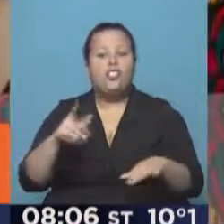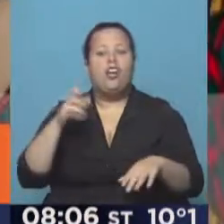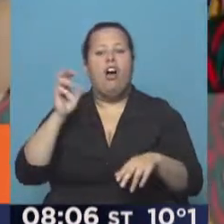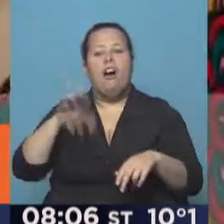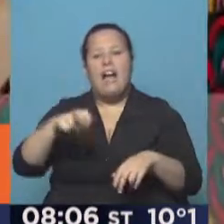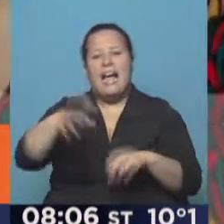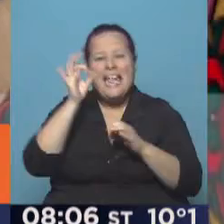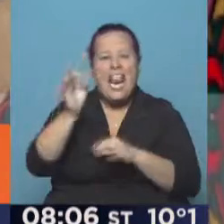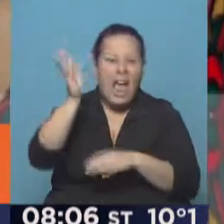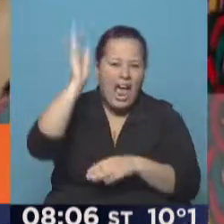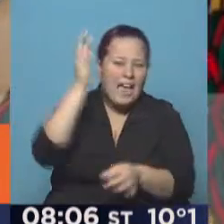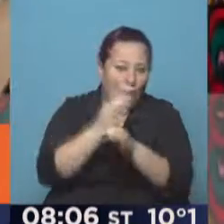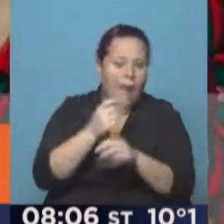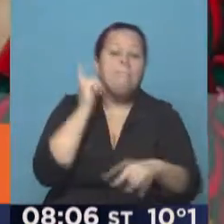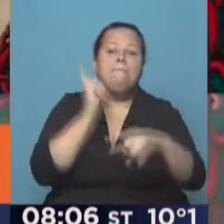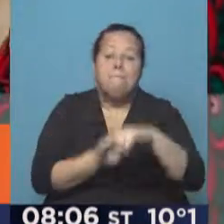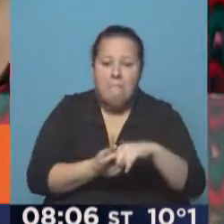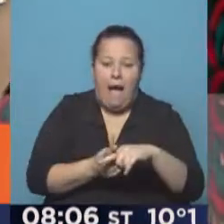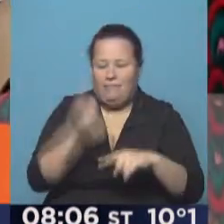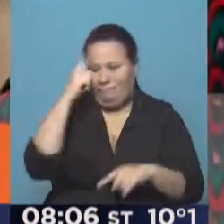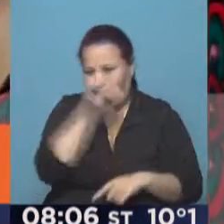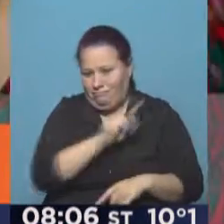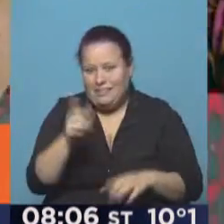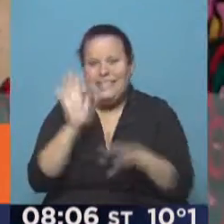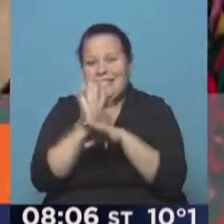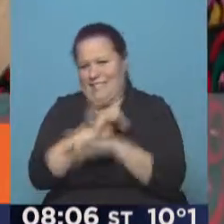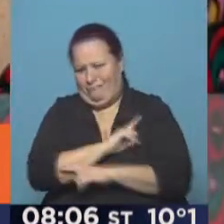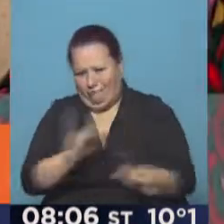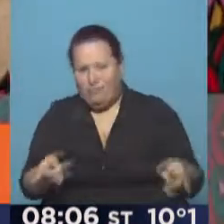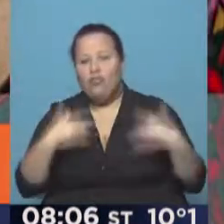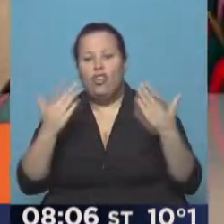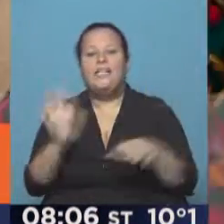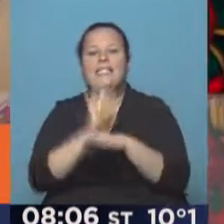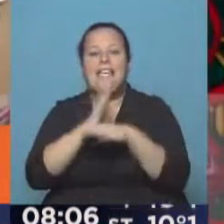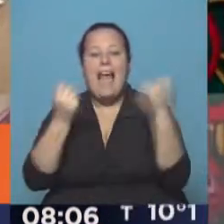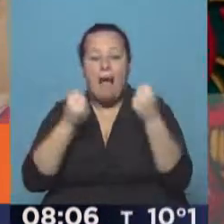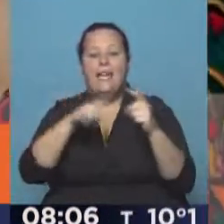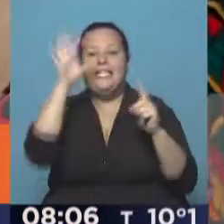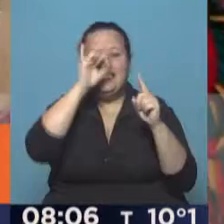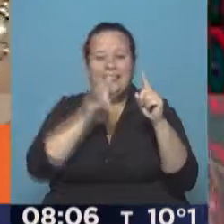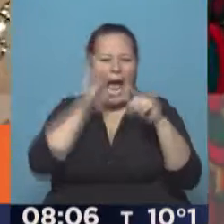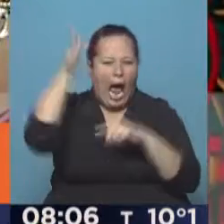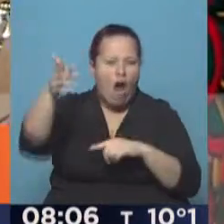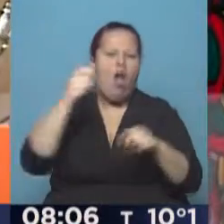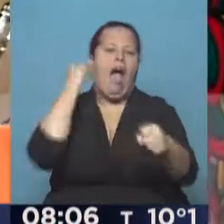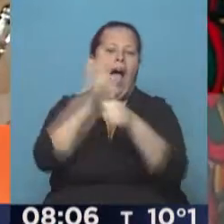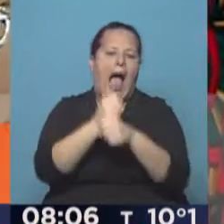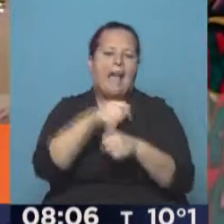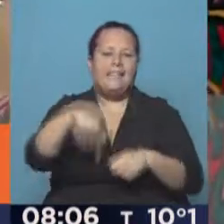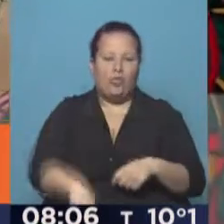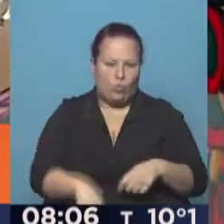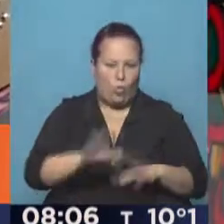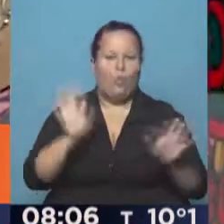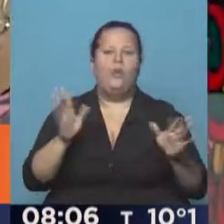solo caminan kilómetros para llegar a una escuela sino también impensable para llegar al cine entonces el cine móvil llega desde el chaco impenetrable hasta el glaciar perito moreno